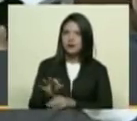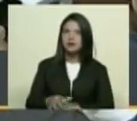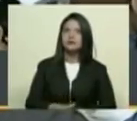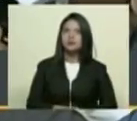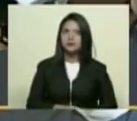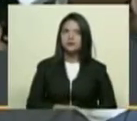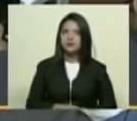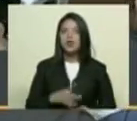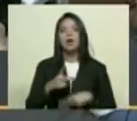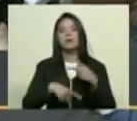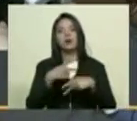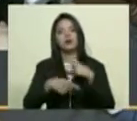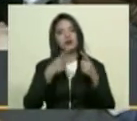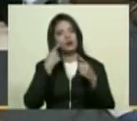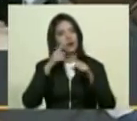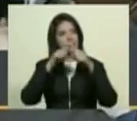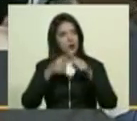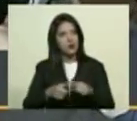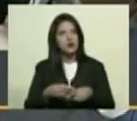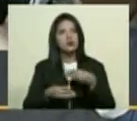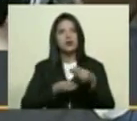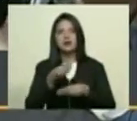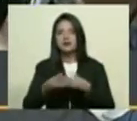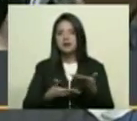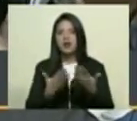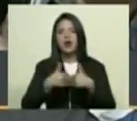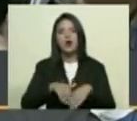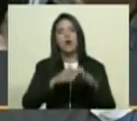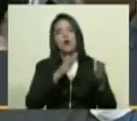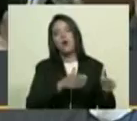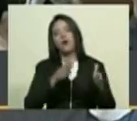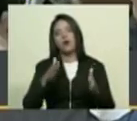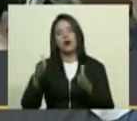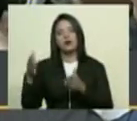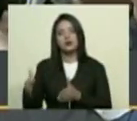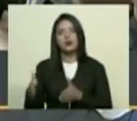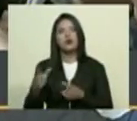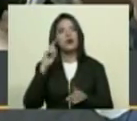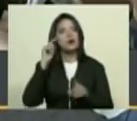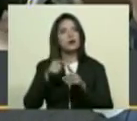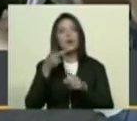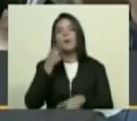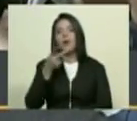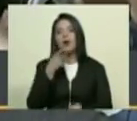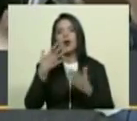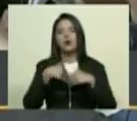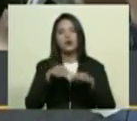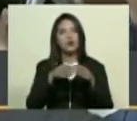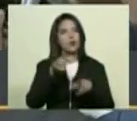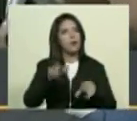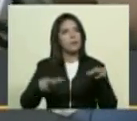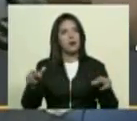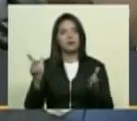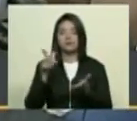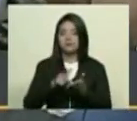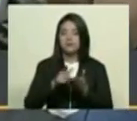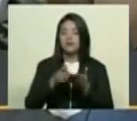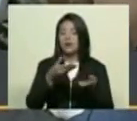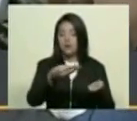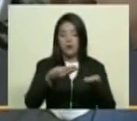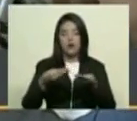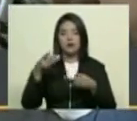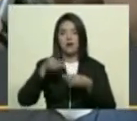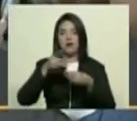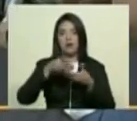el proceso de auditoría cuando las organizaciones con fines políticos y grupos de electores presentes reciben la data